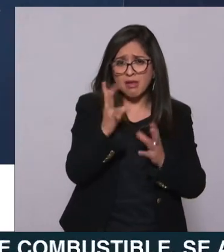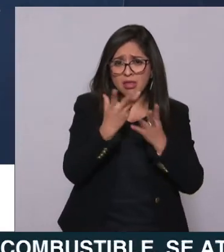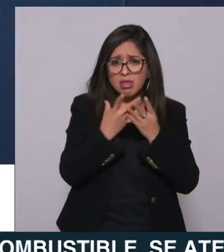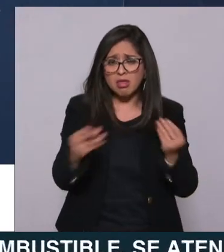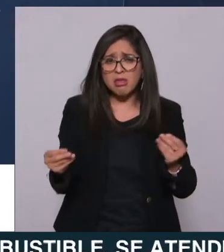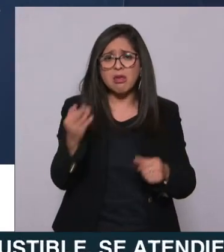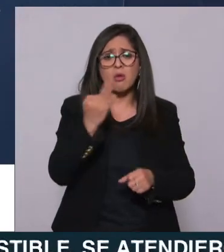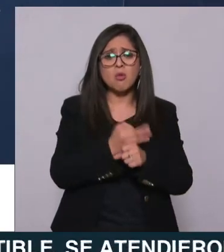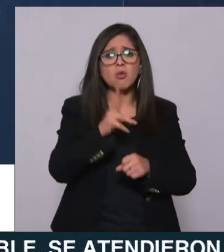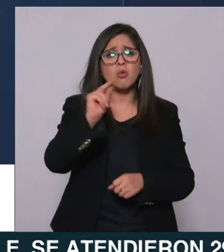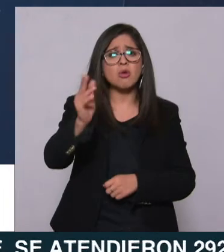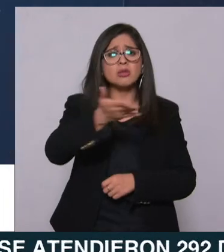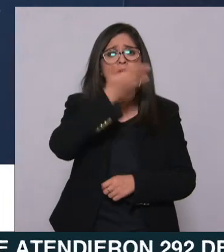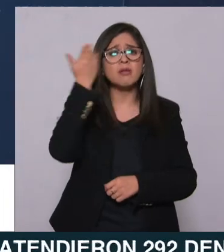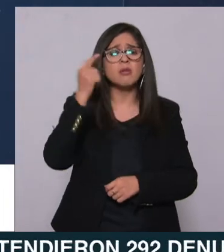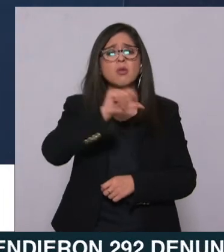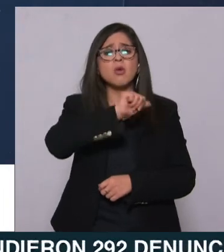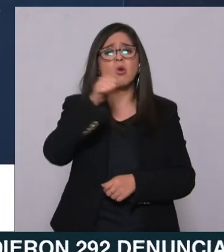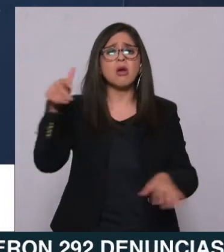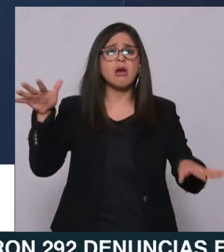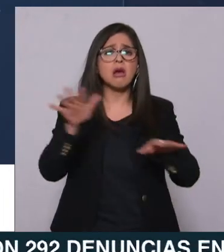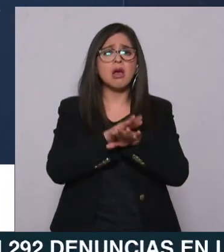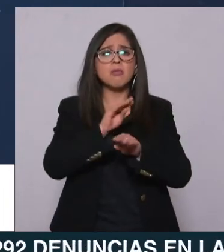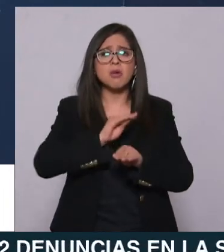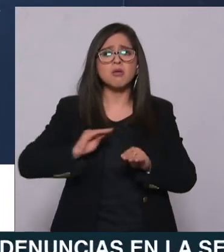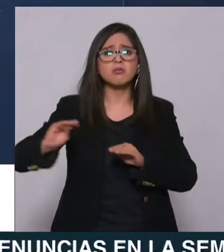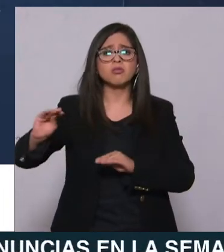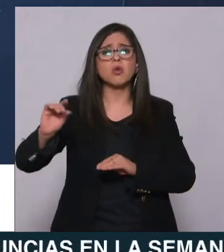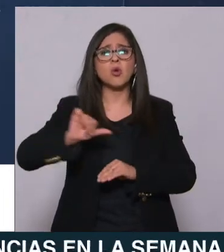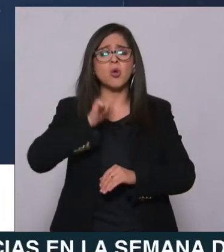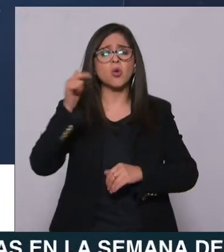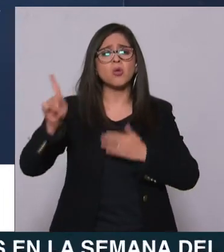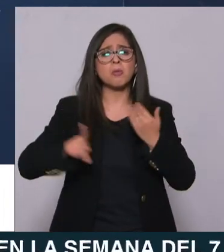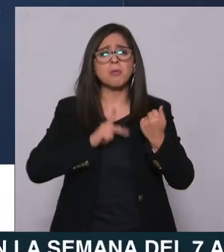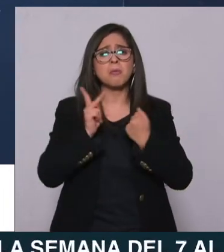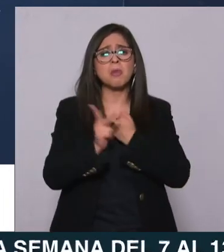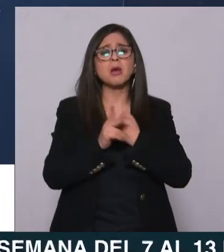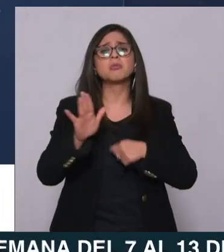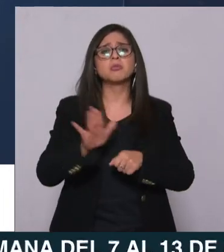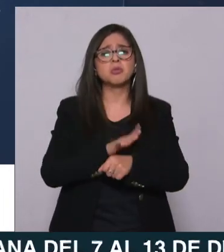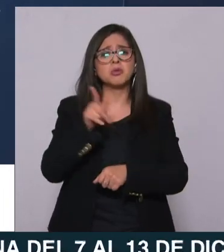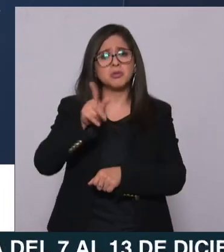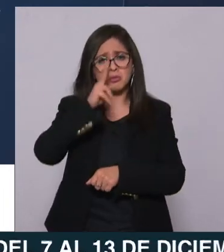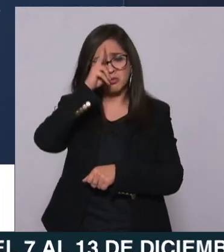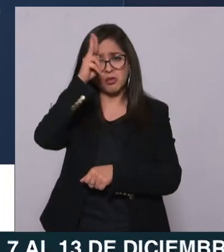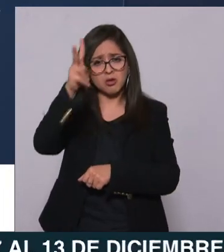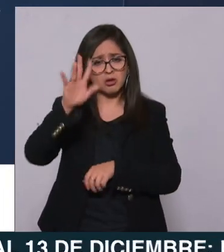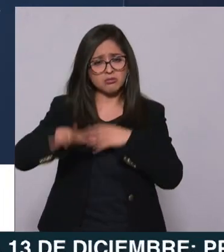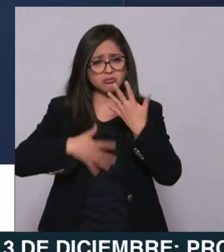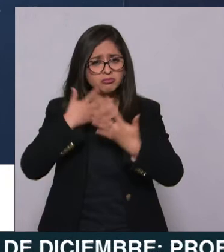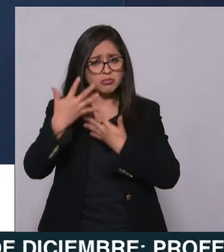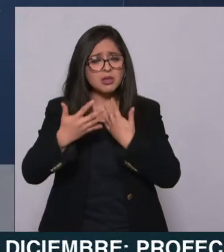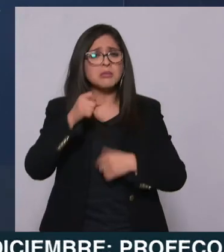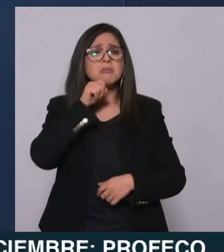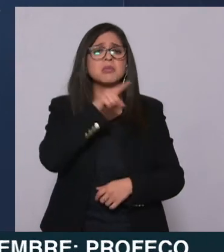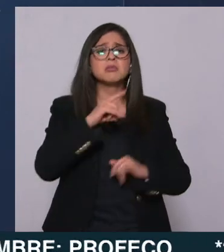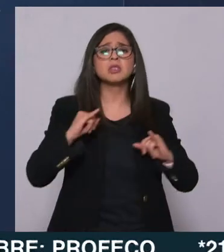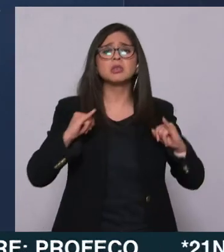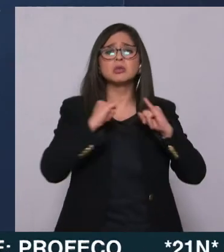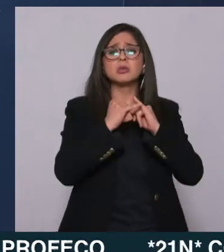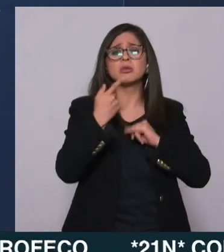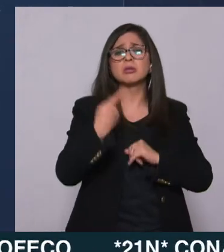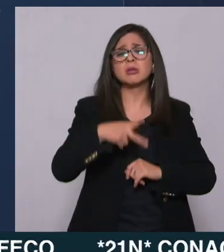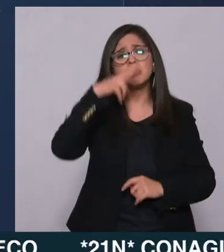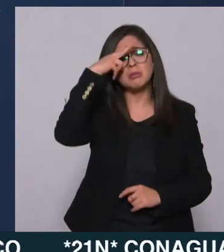tampoco sabemos cuántas desplazadas por la violencia. Y lo peor, las instituciones mexicanas, muchas de ellas de